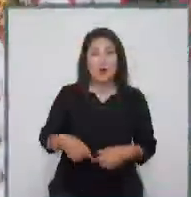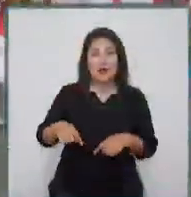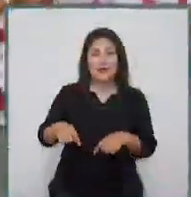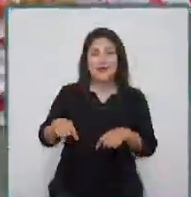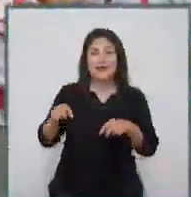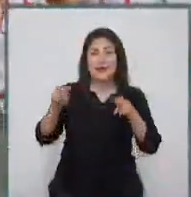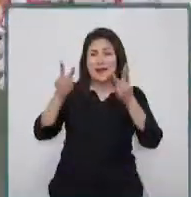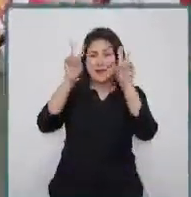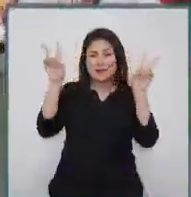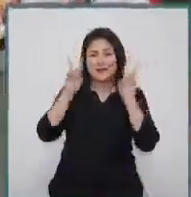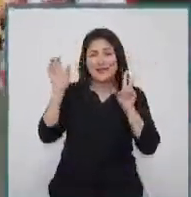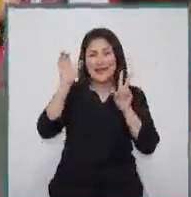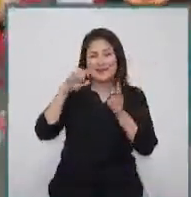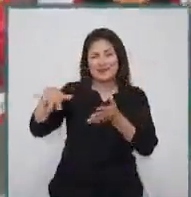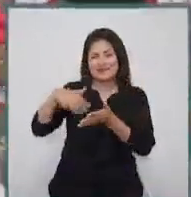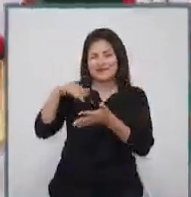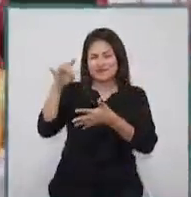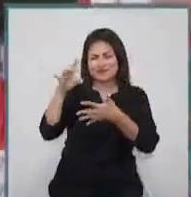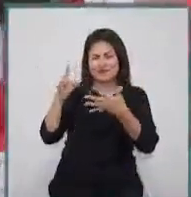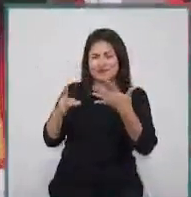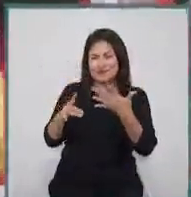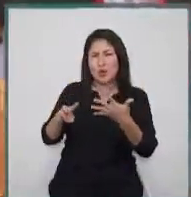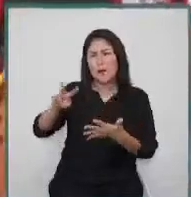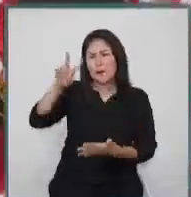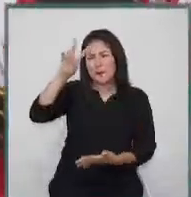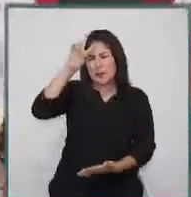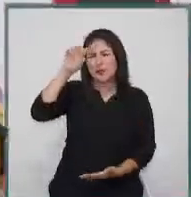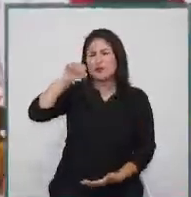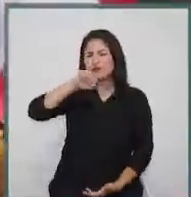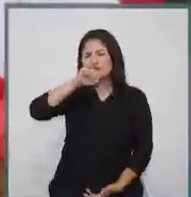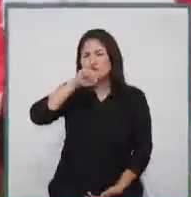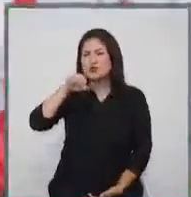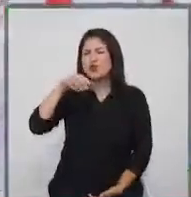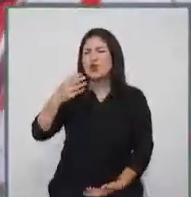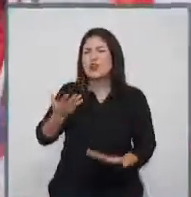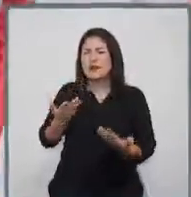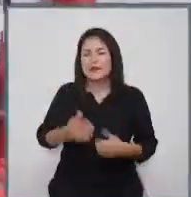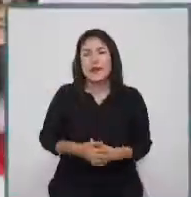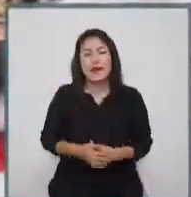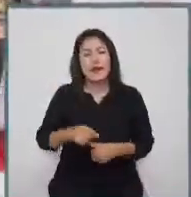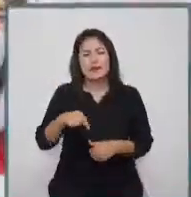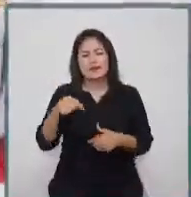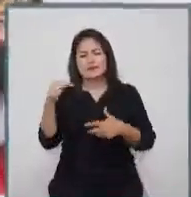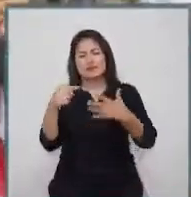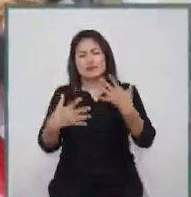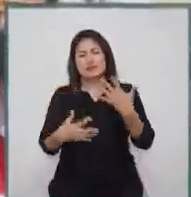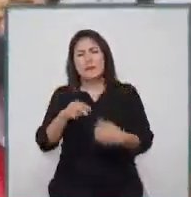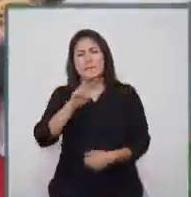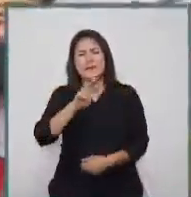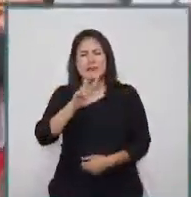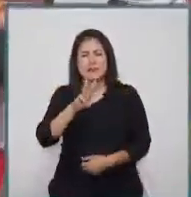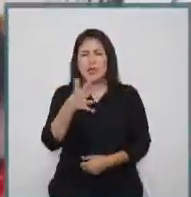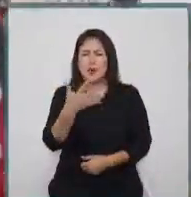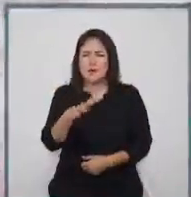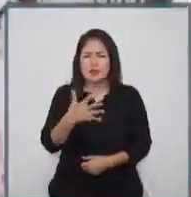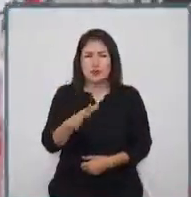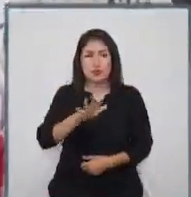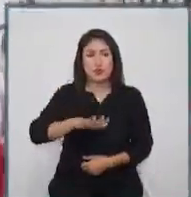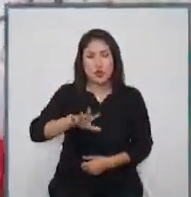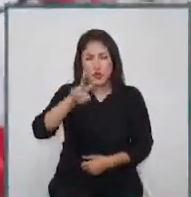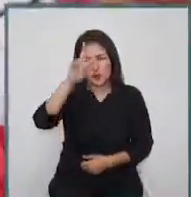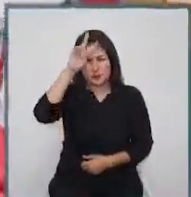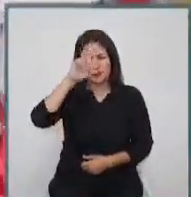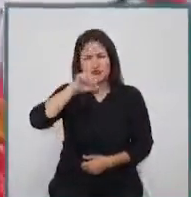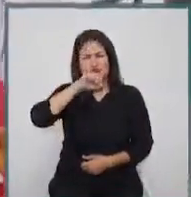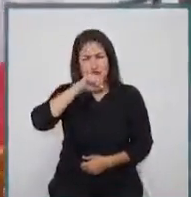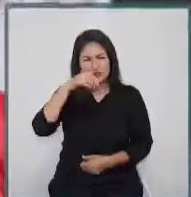Aquí en la Candelaria se presentan un montón de danzas. ¿Cuáles son patrimonio cultural de la nación? Tenemos alrededor de 23 danzas declaradas